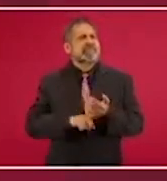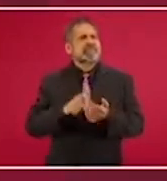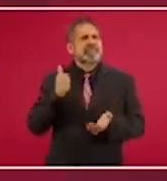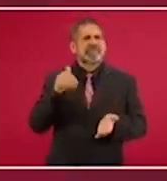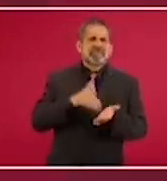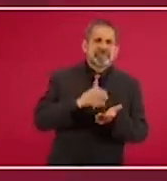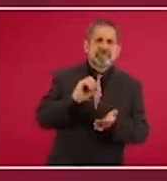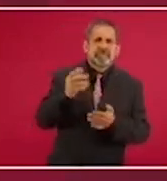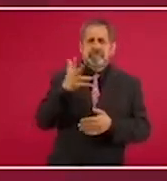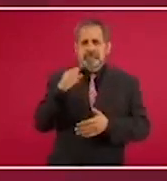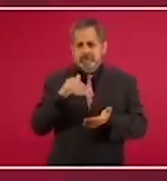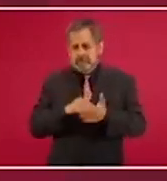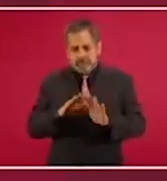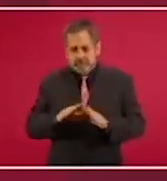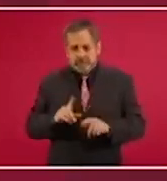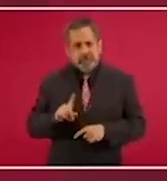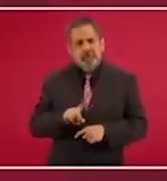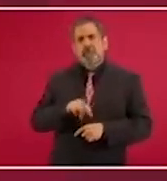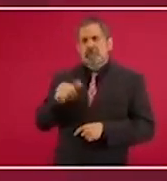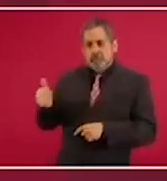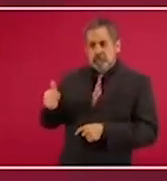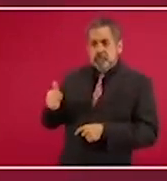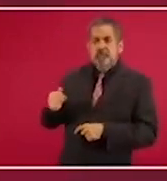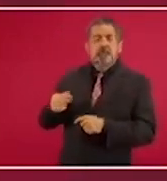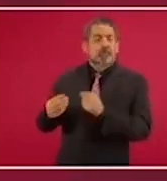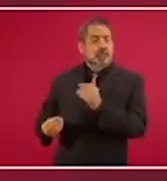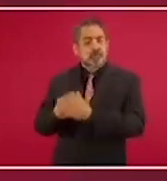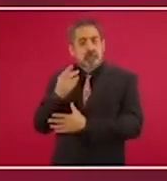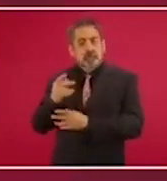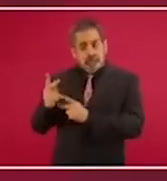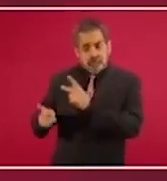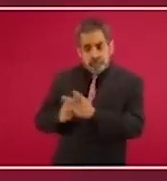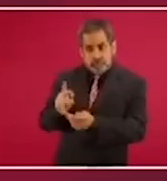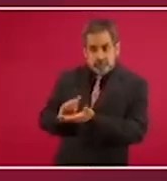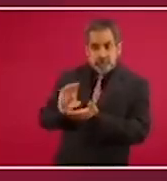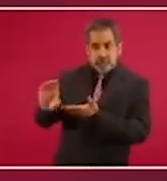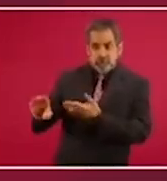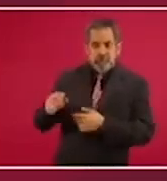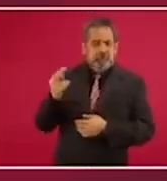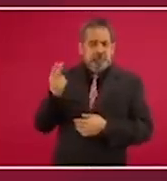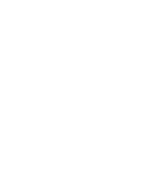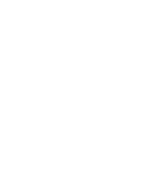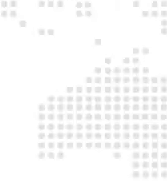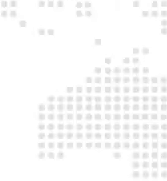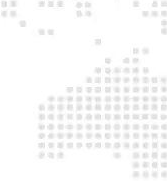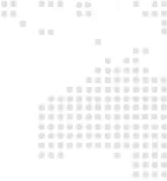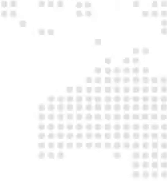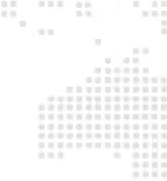6,000 o 10,000 pesos. Estos 500 mil nuevos van a ser también de 25 mil.